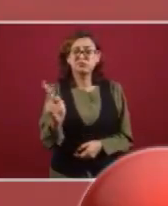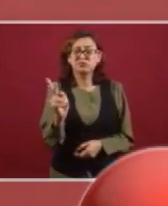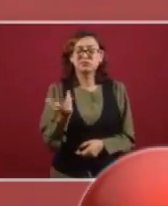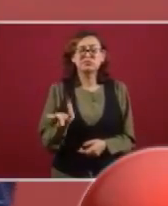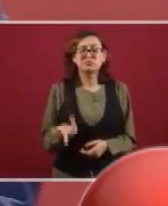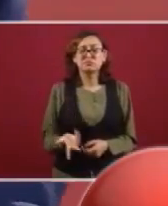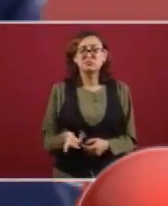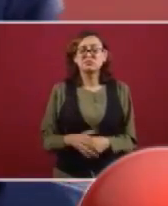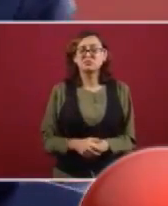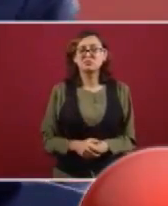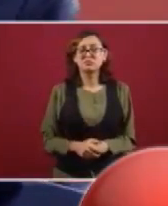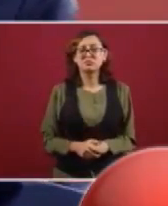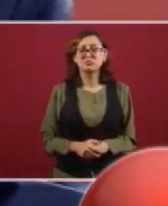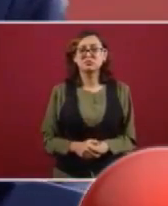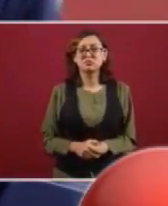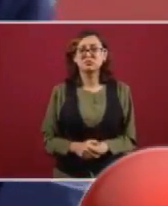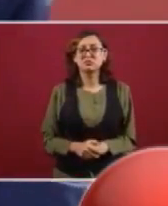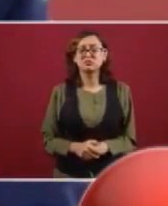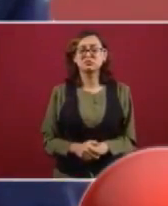legales